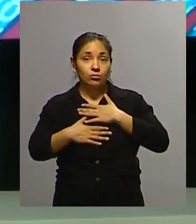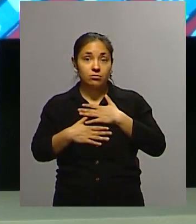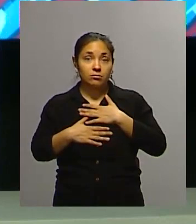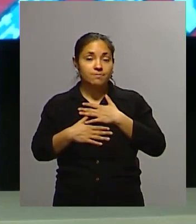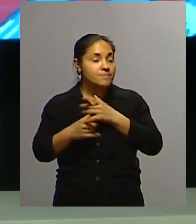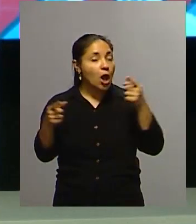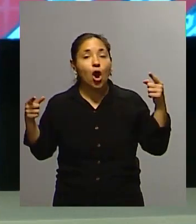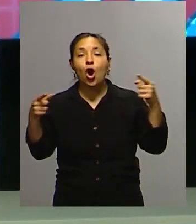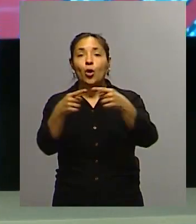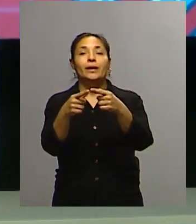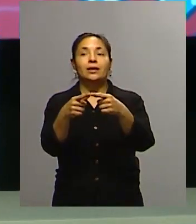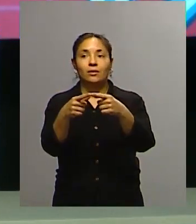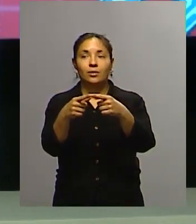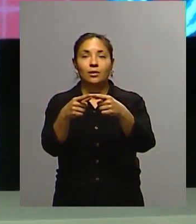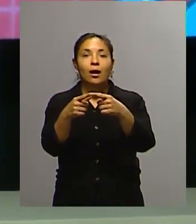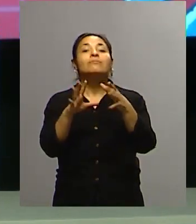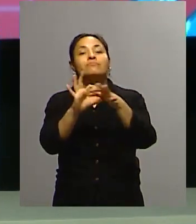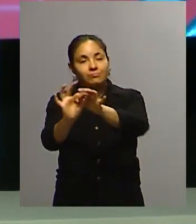aspiro a obtener la unidad.